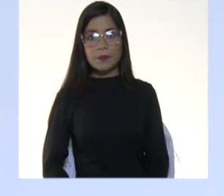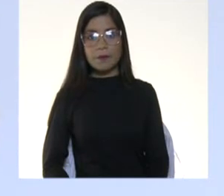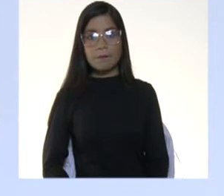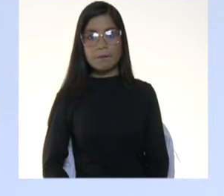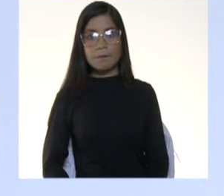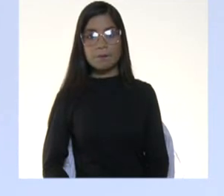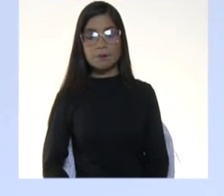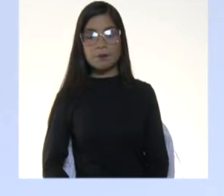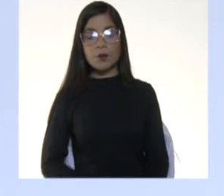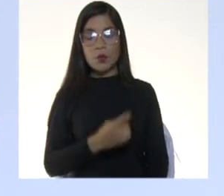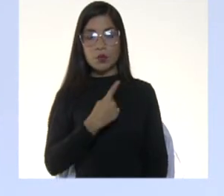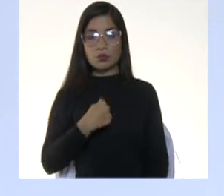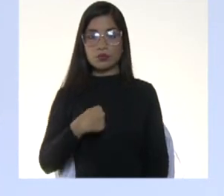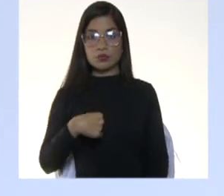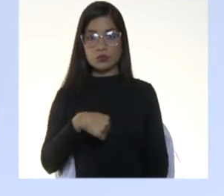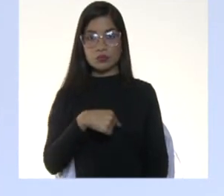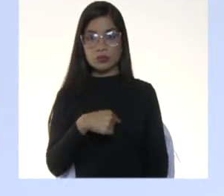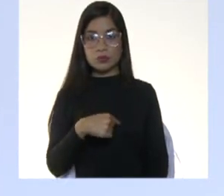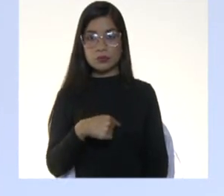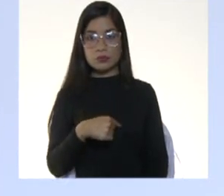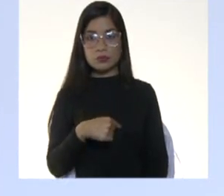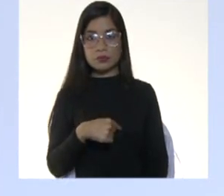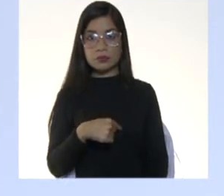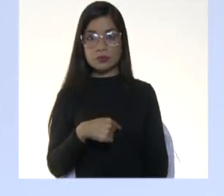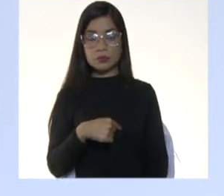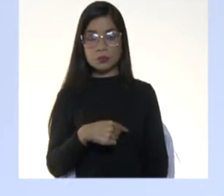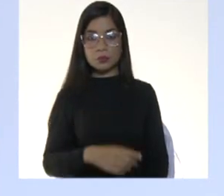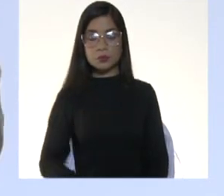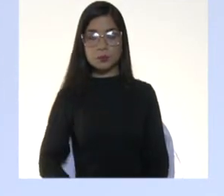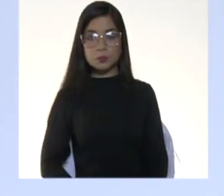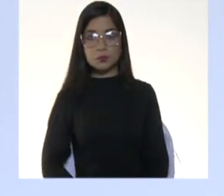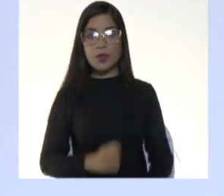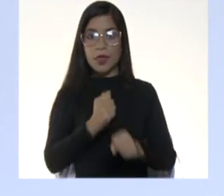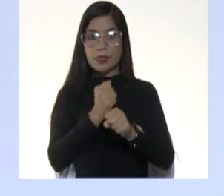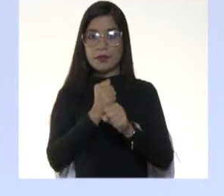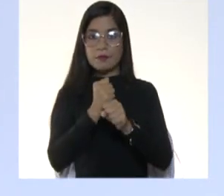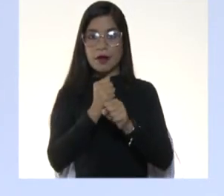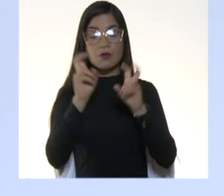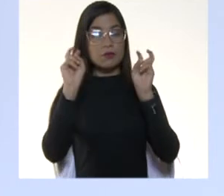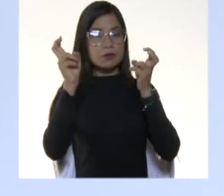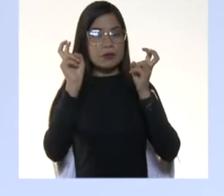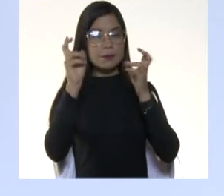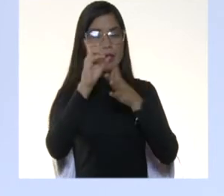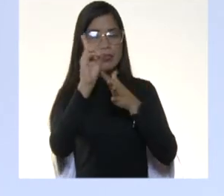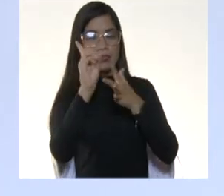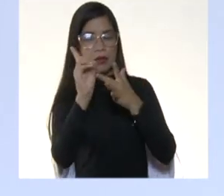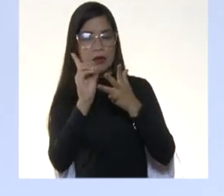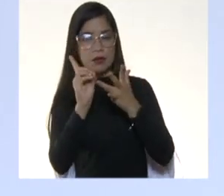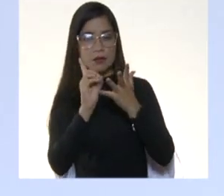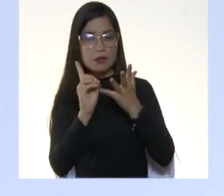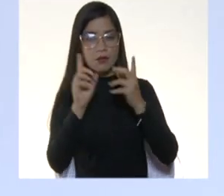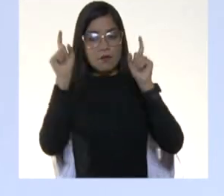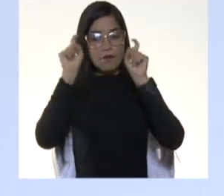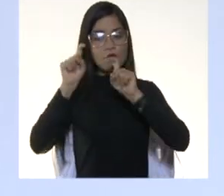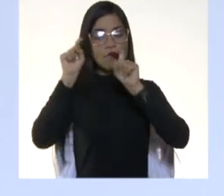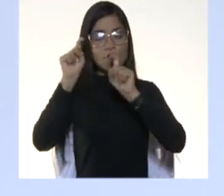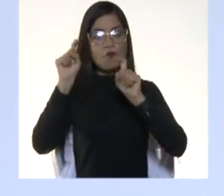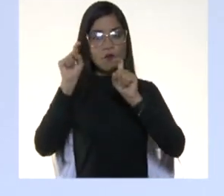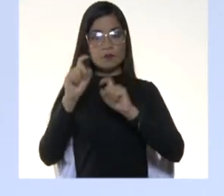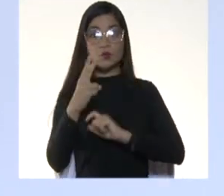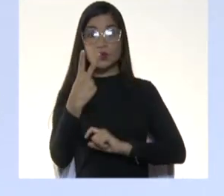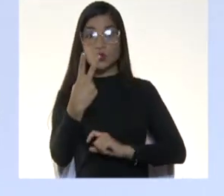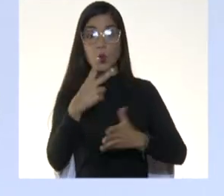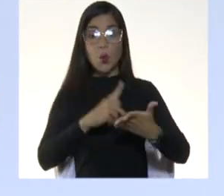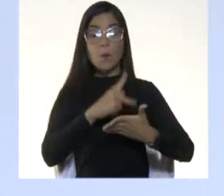estamos generando también unos elementos descriptivos en relación a formación. Nosotros estamos formando con 2 programas nacionales,